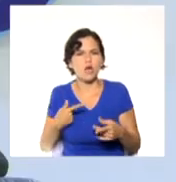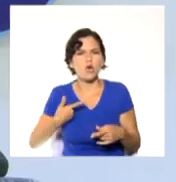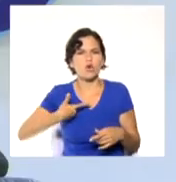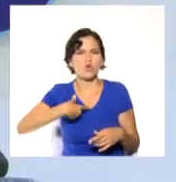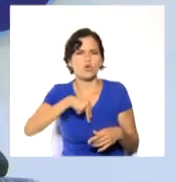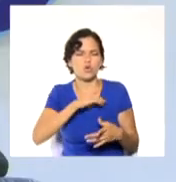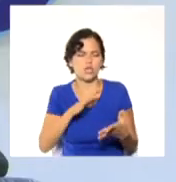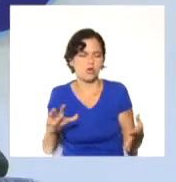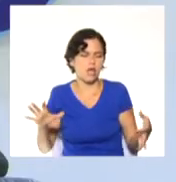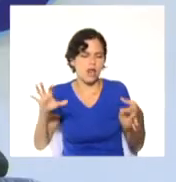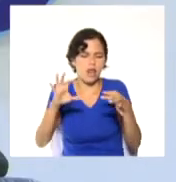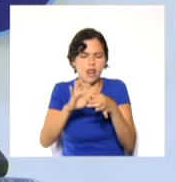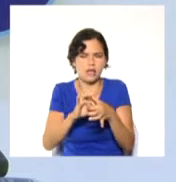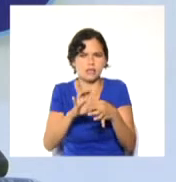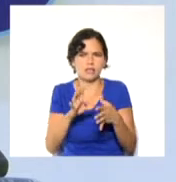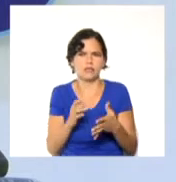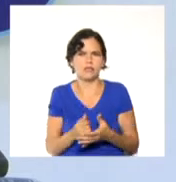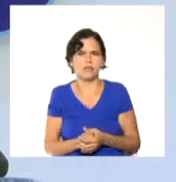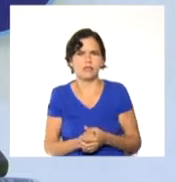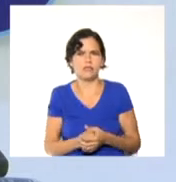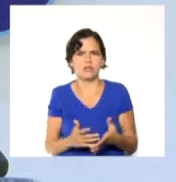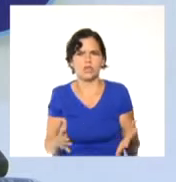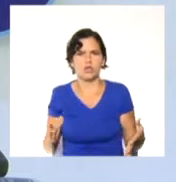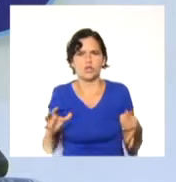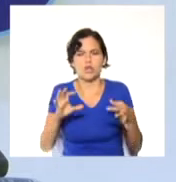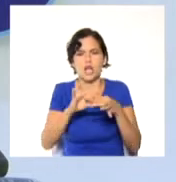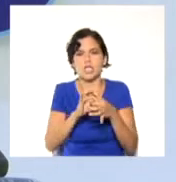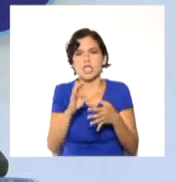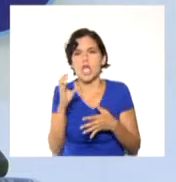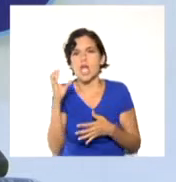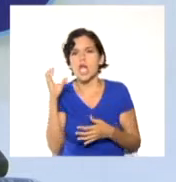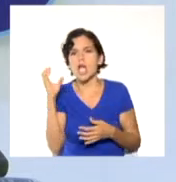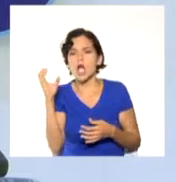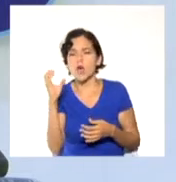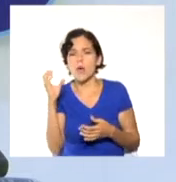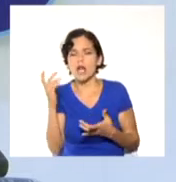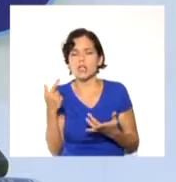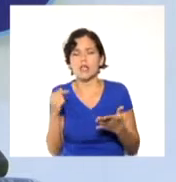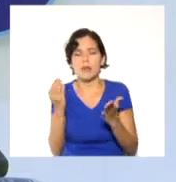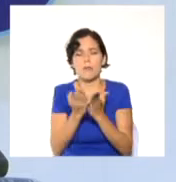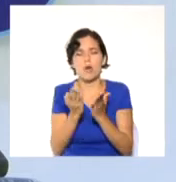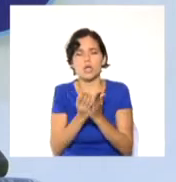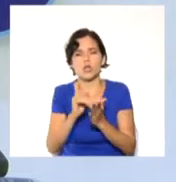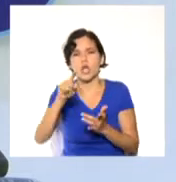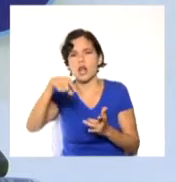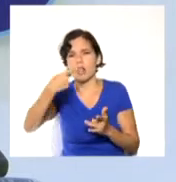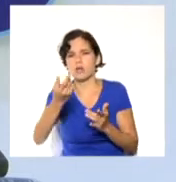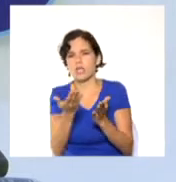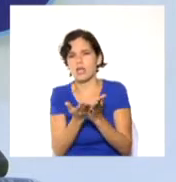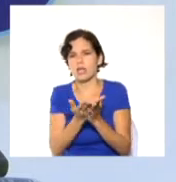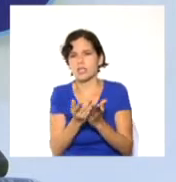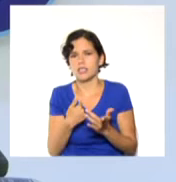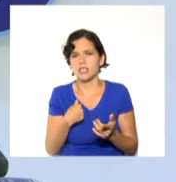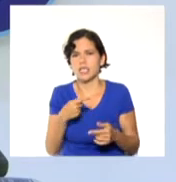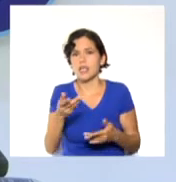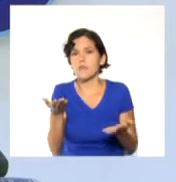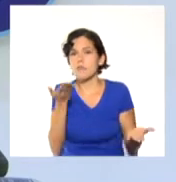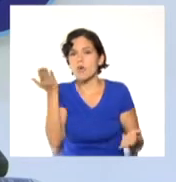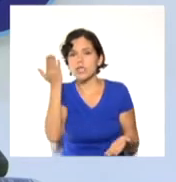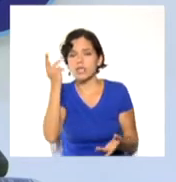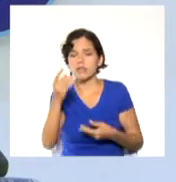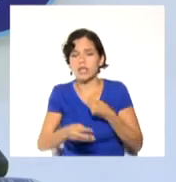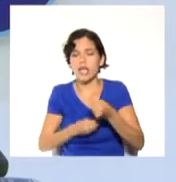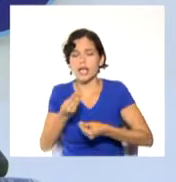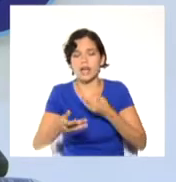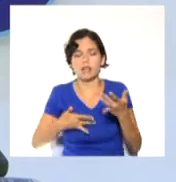nuestros enlaces. En este caso, nuestros enlaces covalentes que vamos a estudiar en la próxima clase. Así que es importante que hagan la actividad para